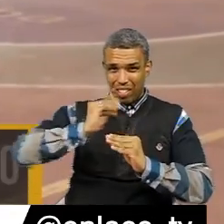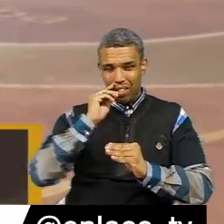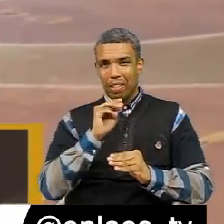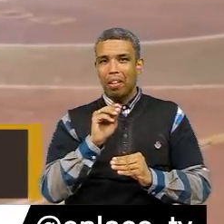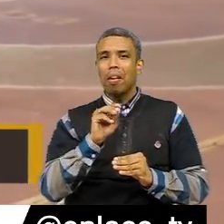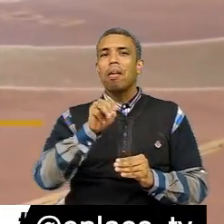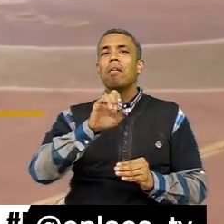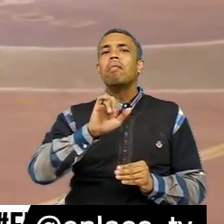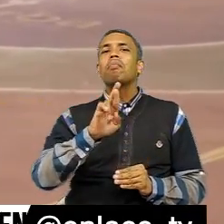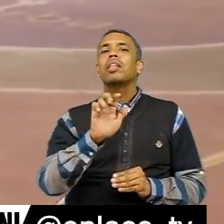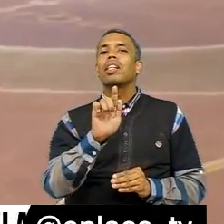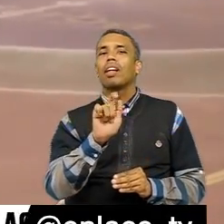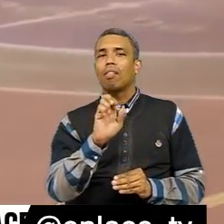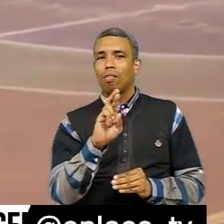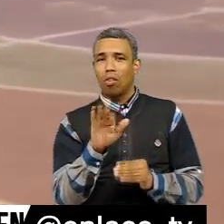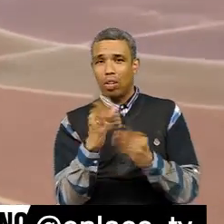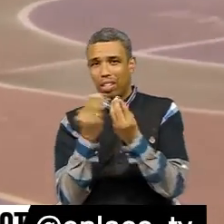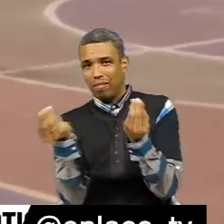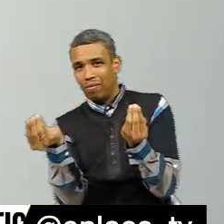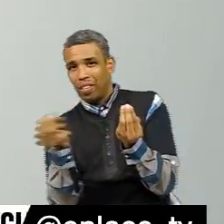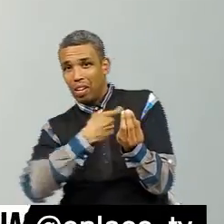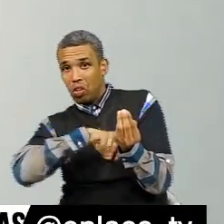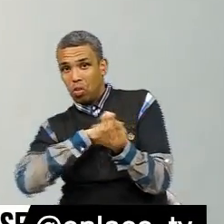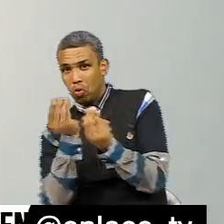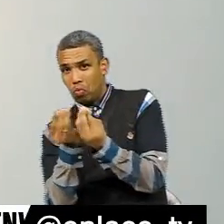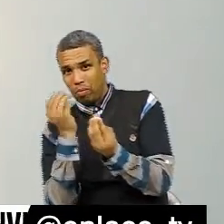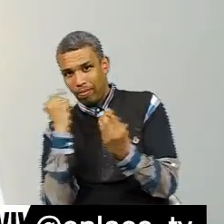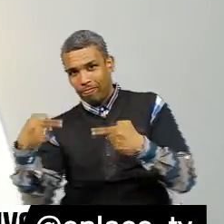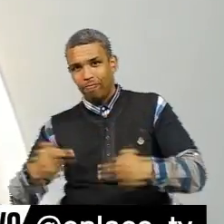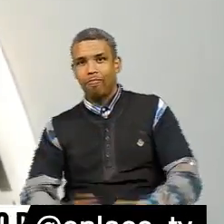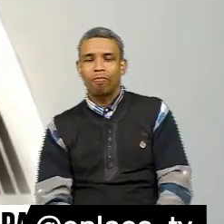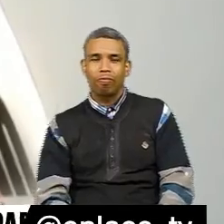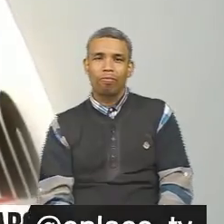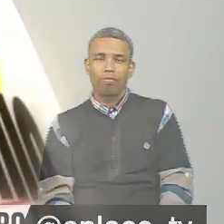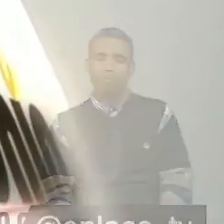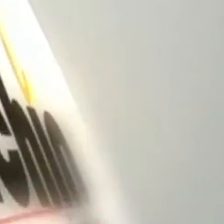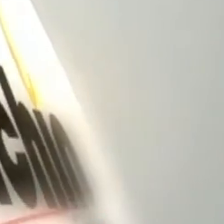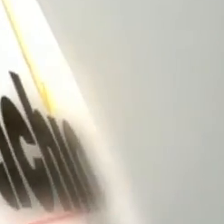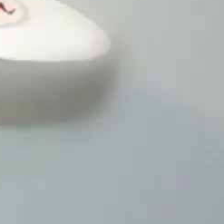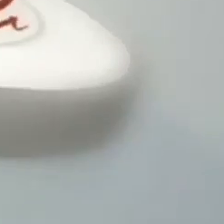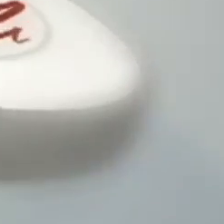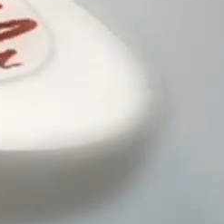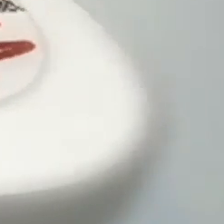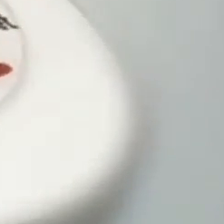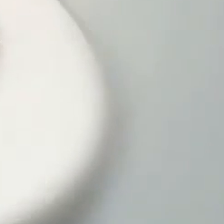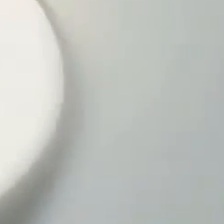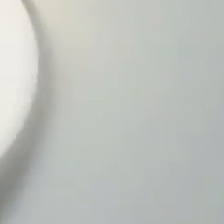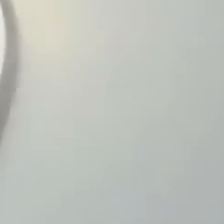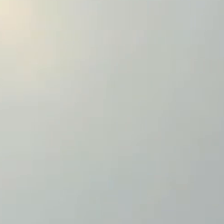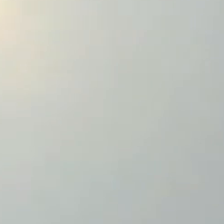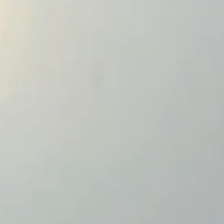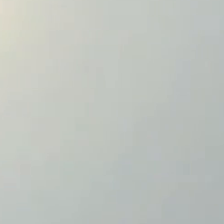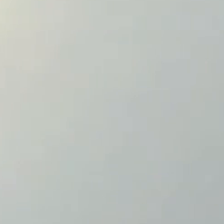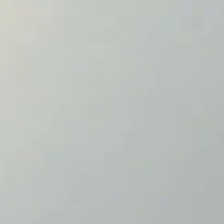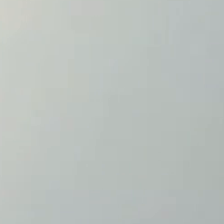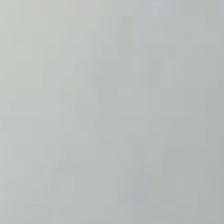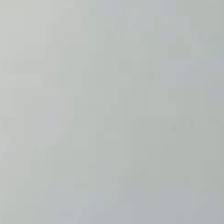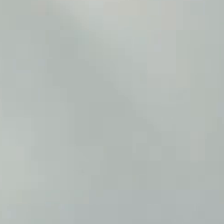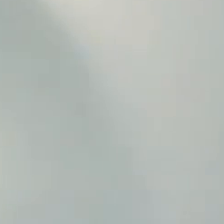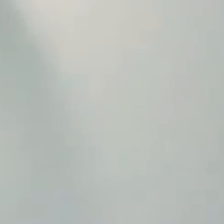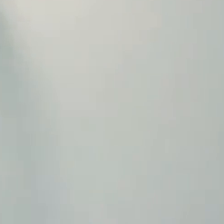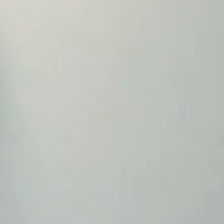Miraflores rivalizará con Combo de España. Hasta aquí los deportes, con el patrocinio de Restaurante El Machín Gourmet,